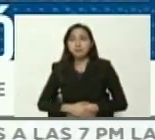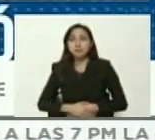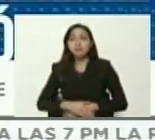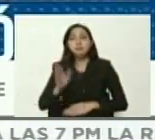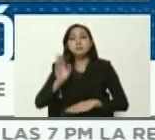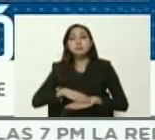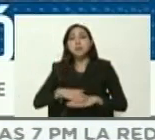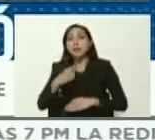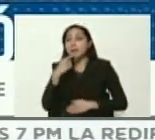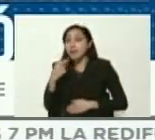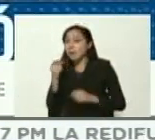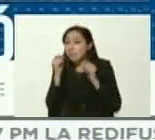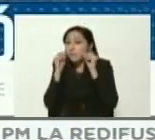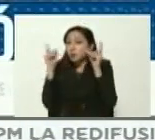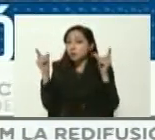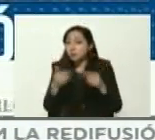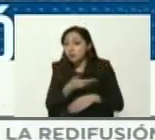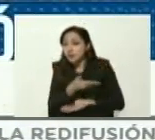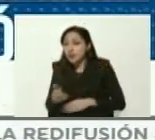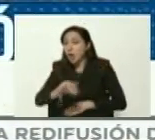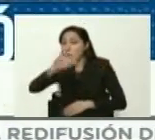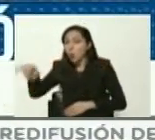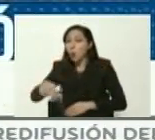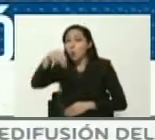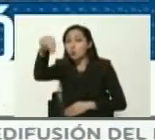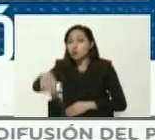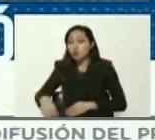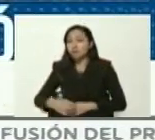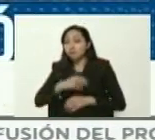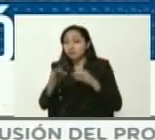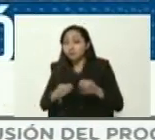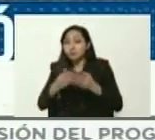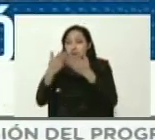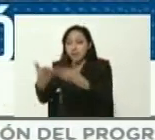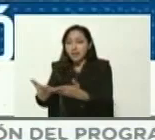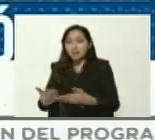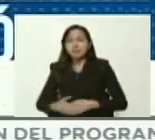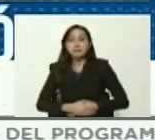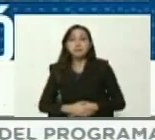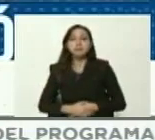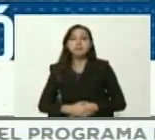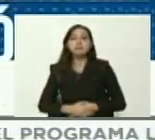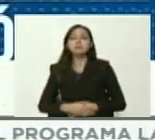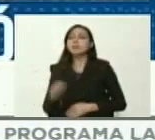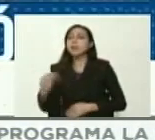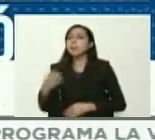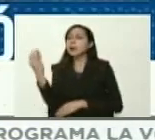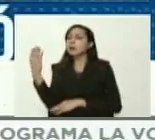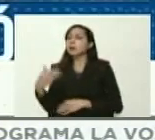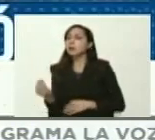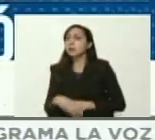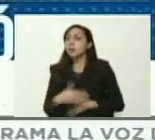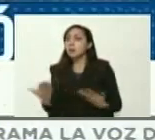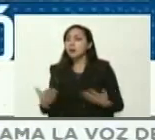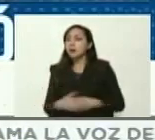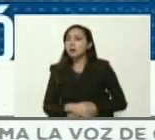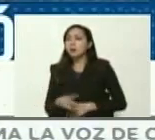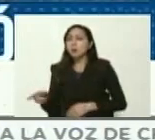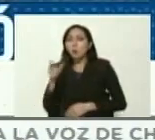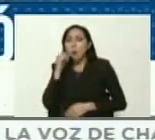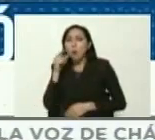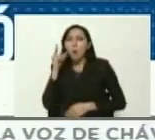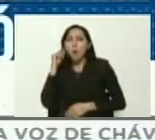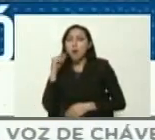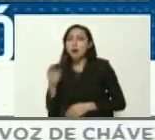porque les voy a dar una sorpresa. En junio les voy a dar una sorpresa por allá. ¿Qué más tienen que decir? Nahum,